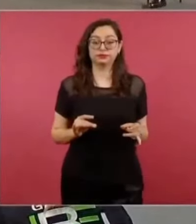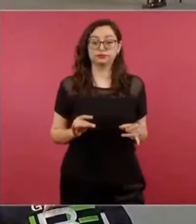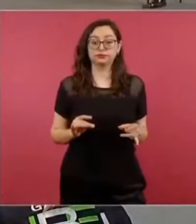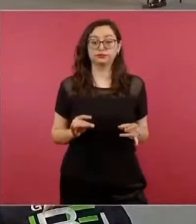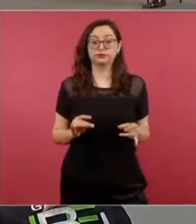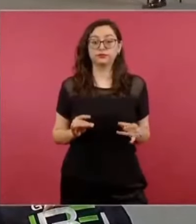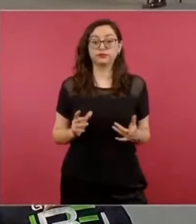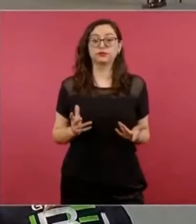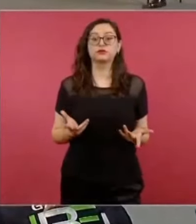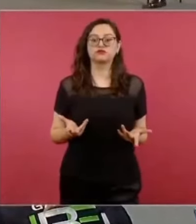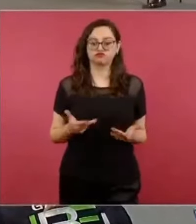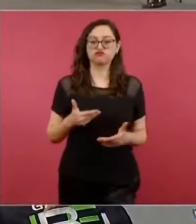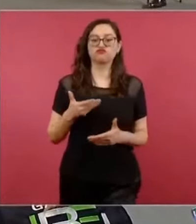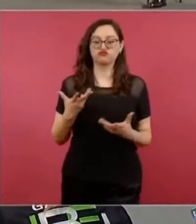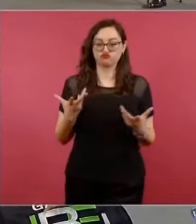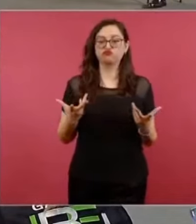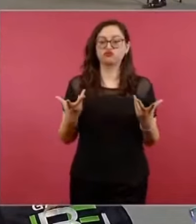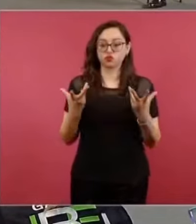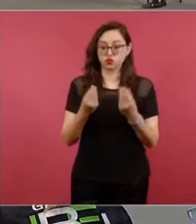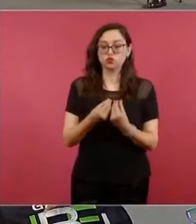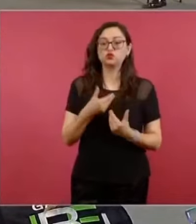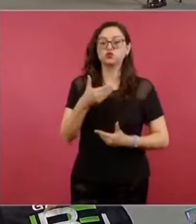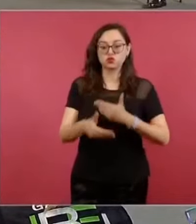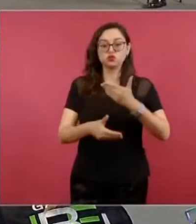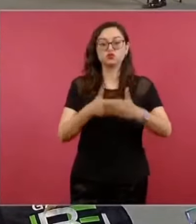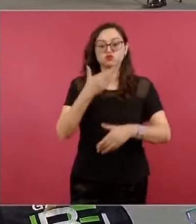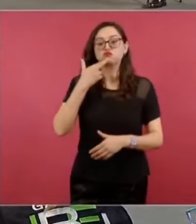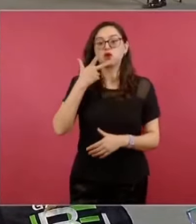la prosperidad compartida y la seguridad